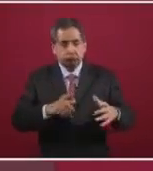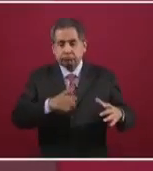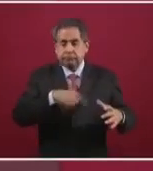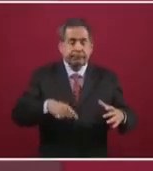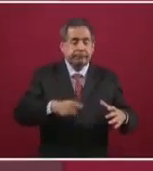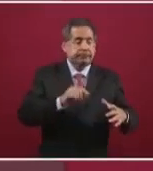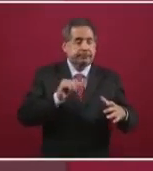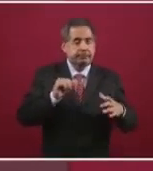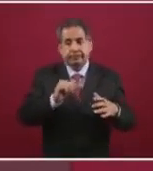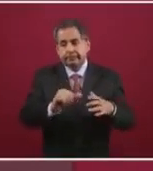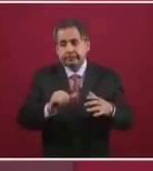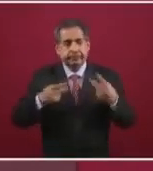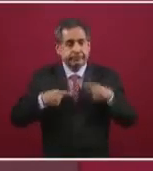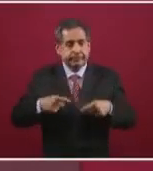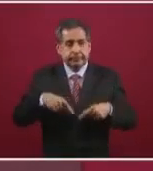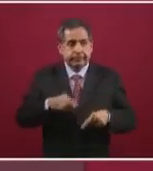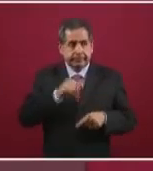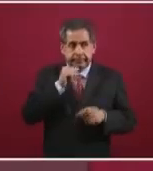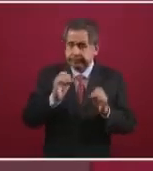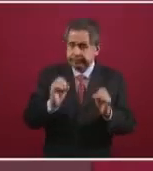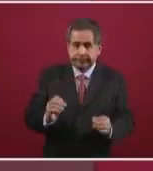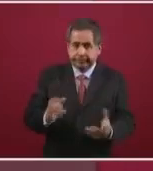a los ciudadanos.